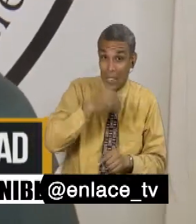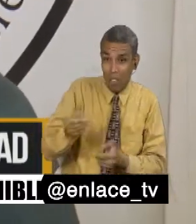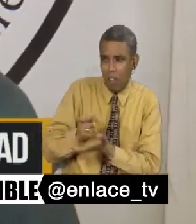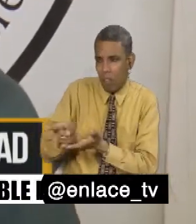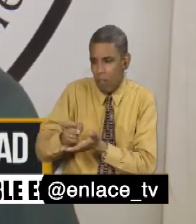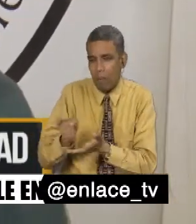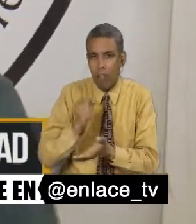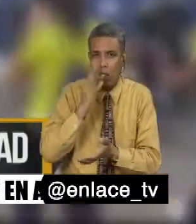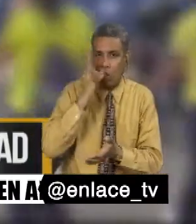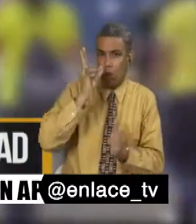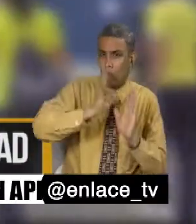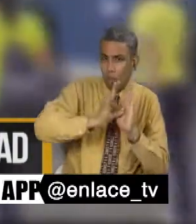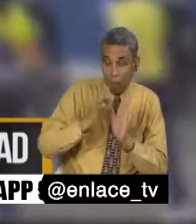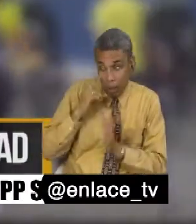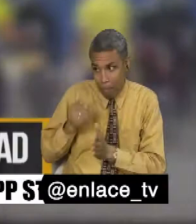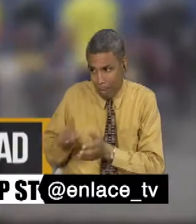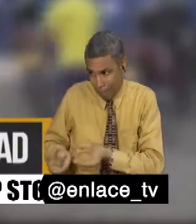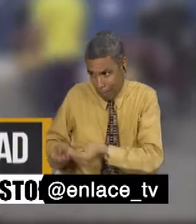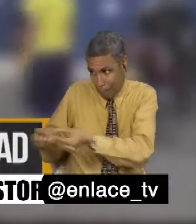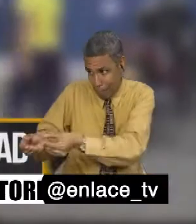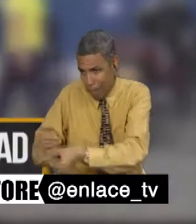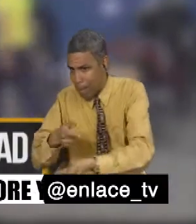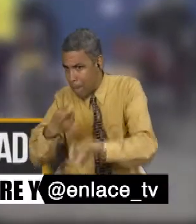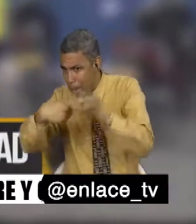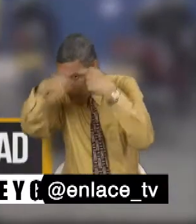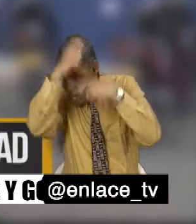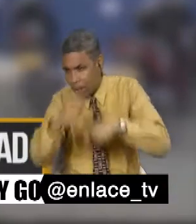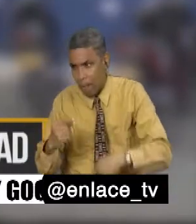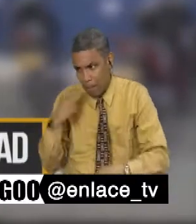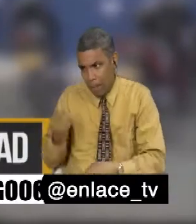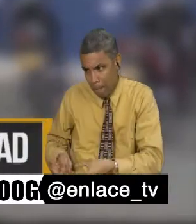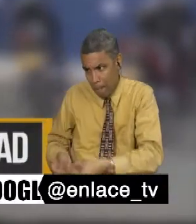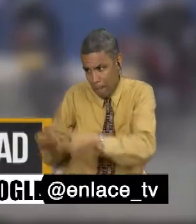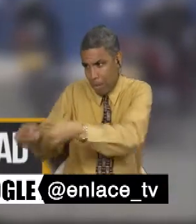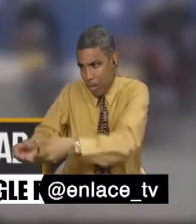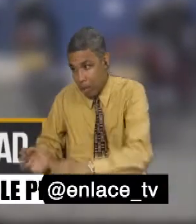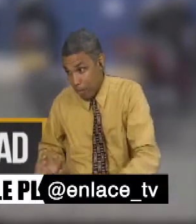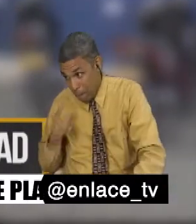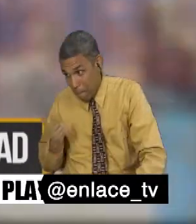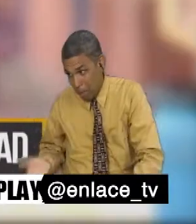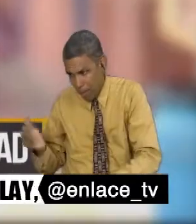los jóvenes, porque sencillamente la pena judicial, hablando